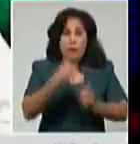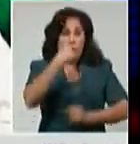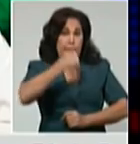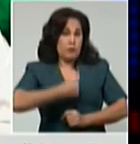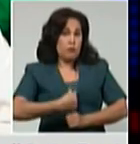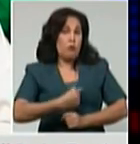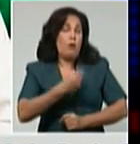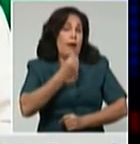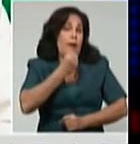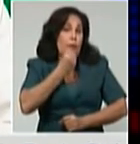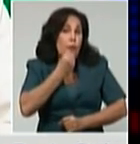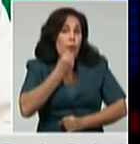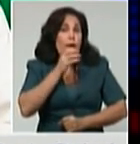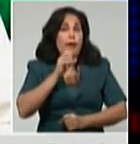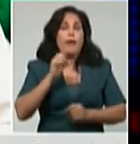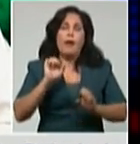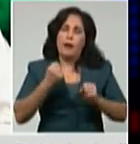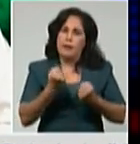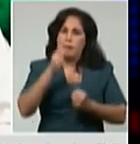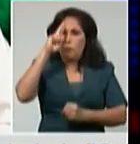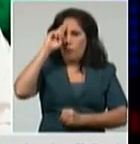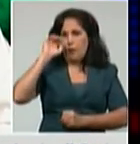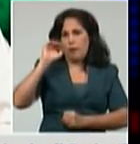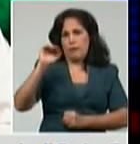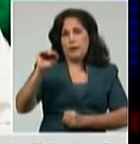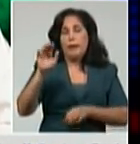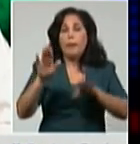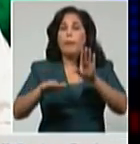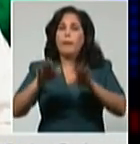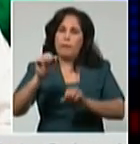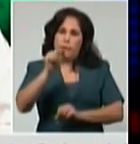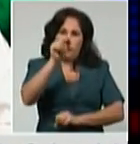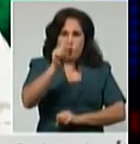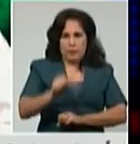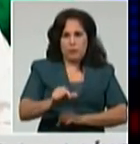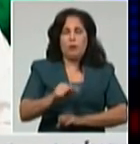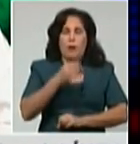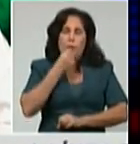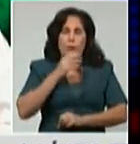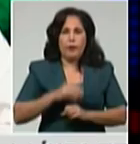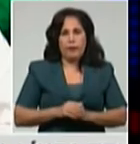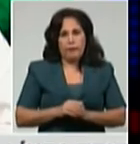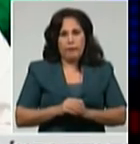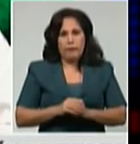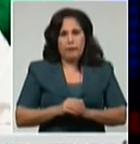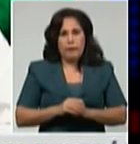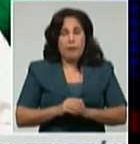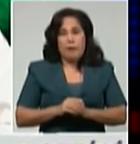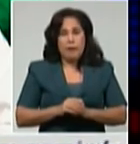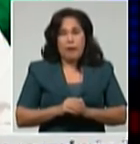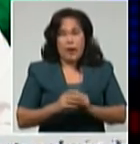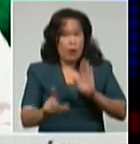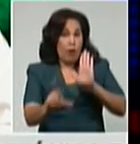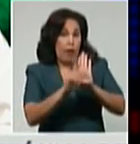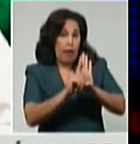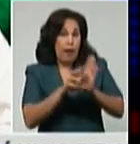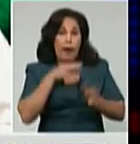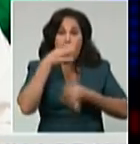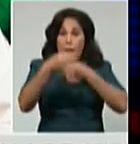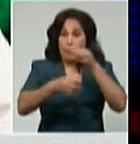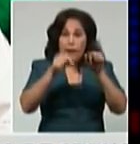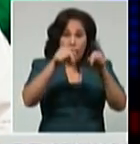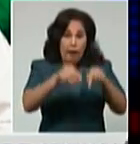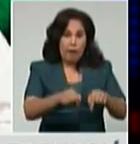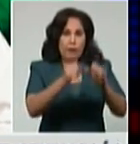sociales, requieran un ingreso en un centro. En este caso, sí. Y llamamos a